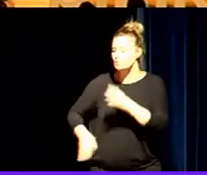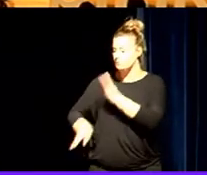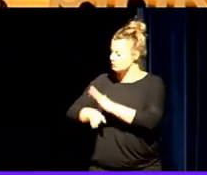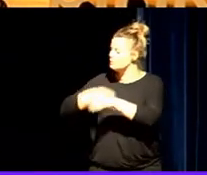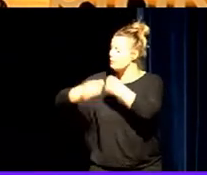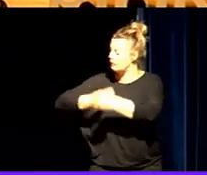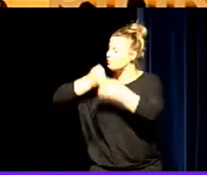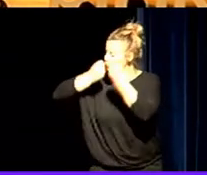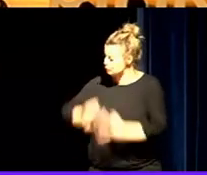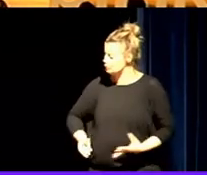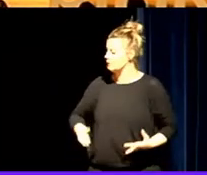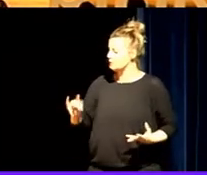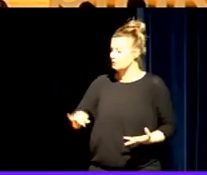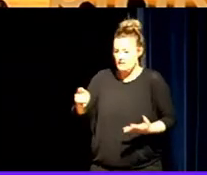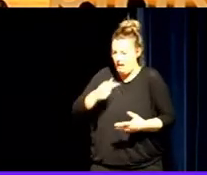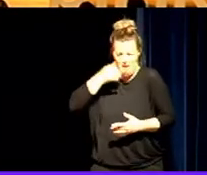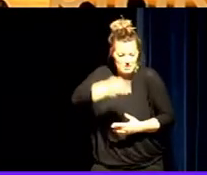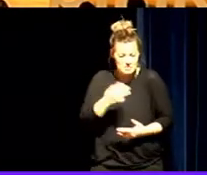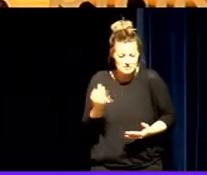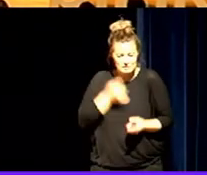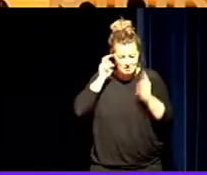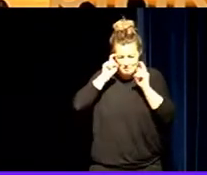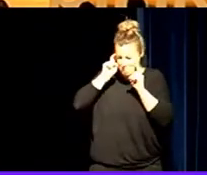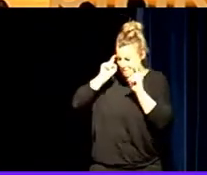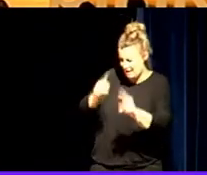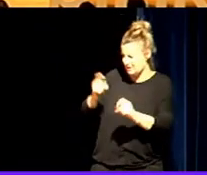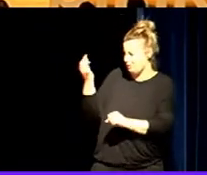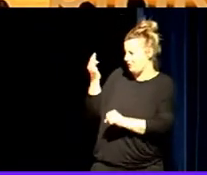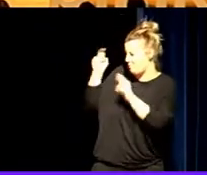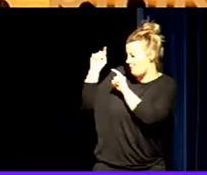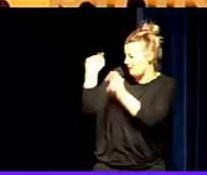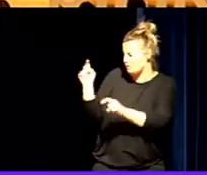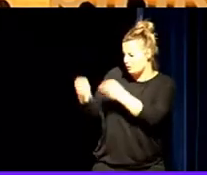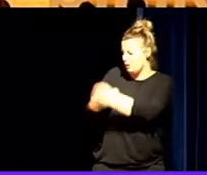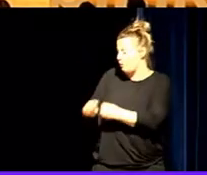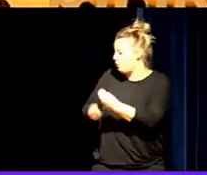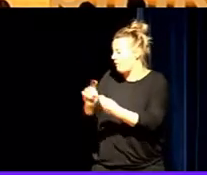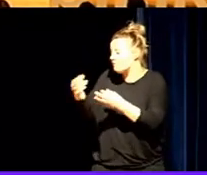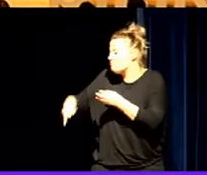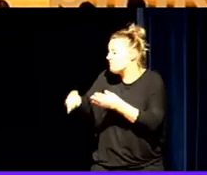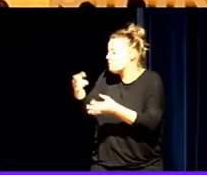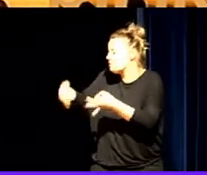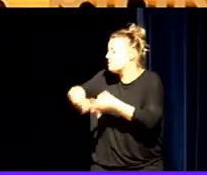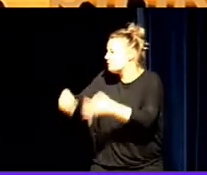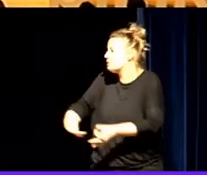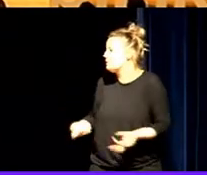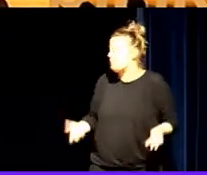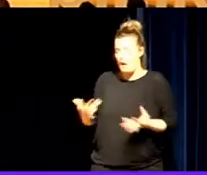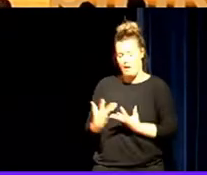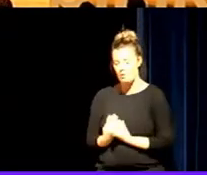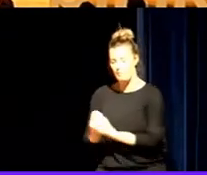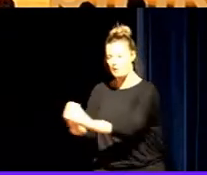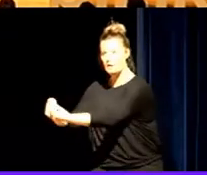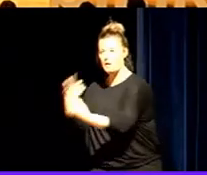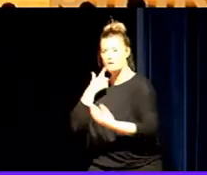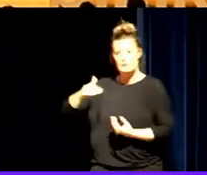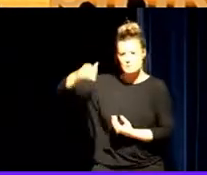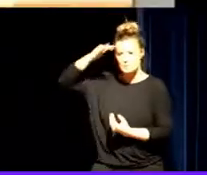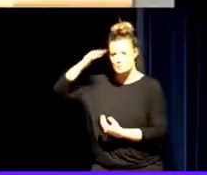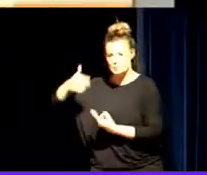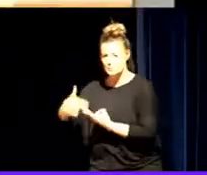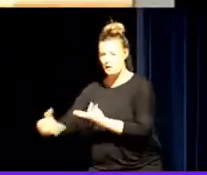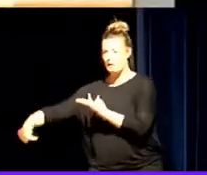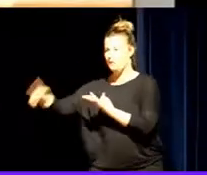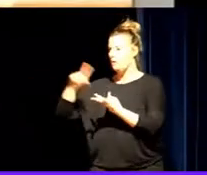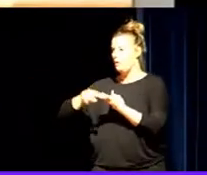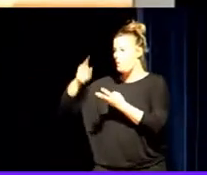seguir haciendo. Porque dice, además, ¿qué maestro, qué maestra no hace esto siempre? Acompañar, escuchar,